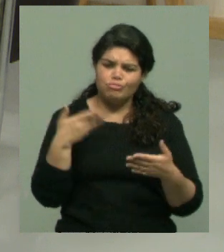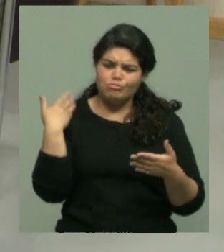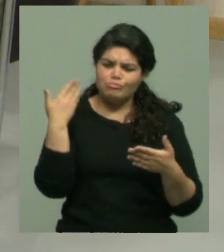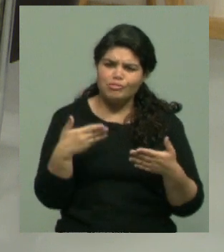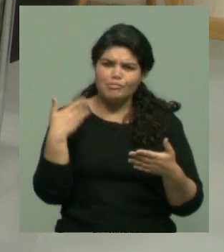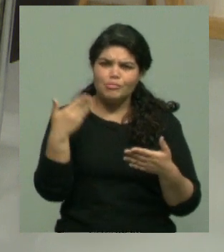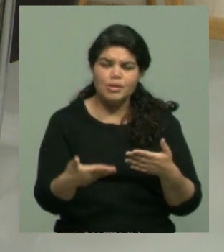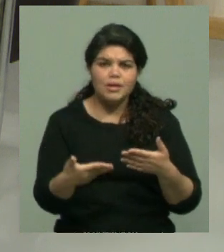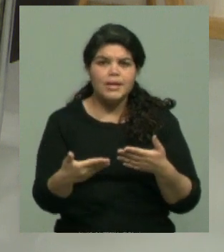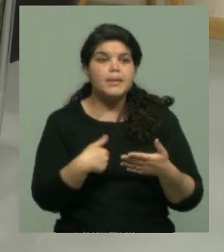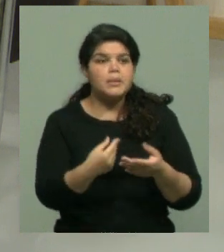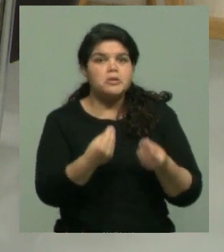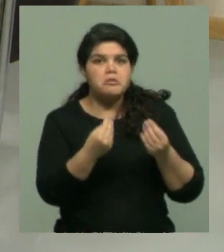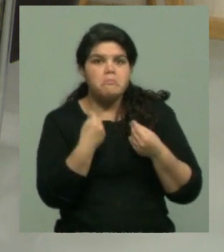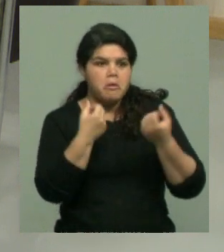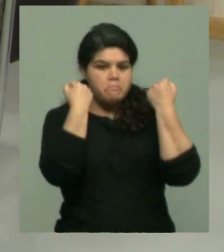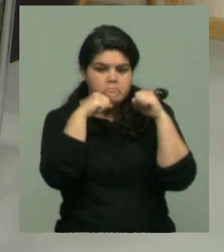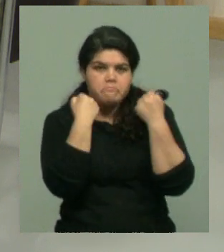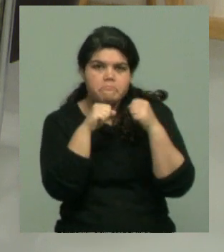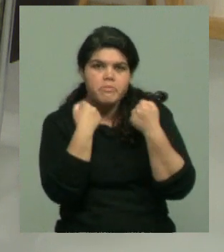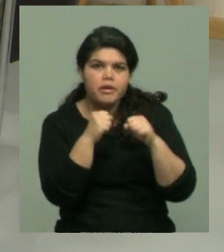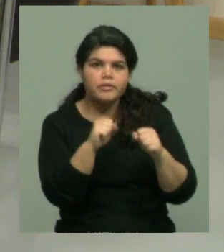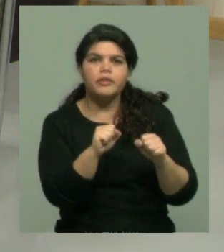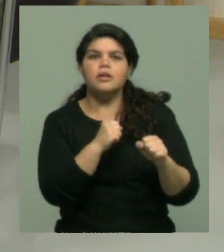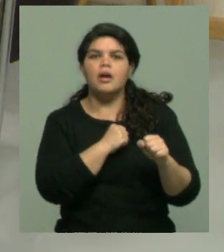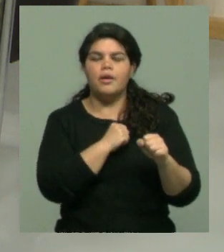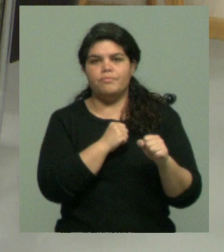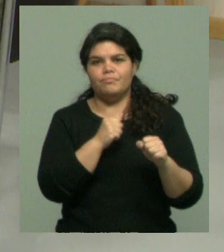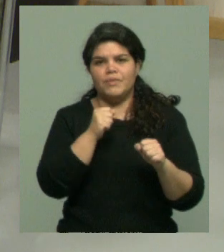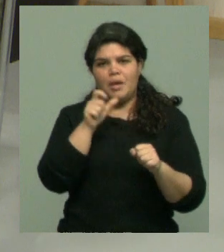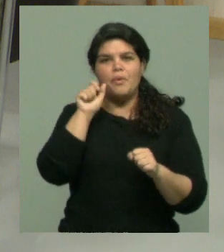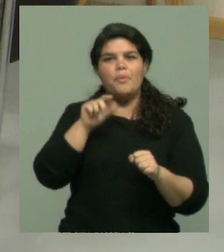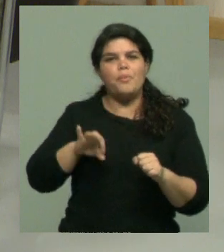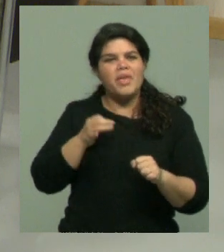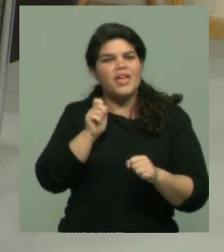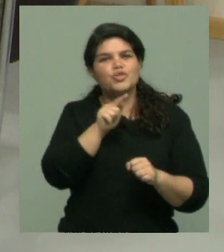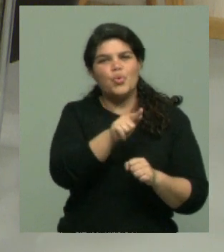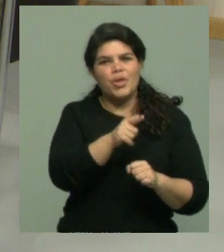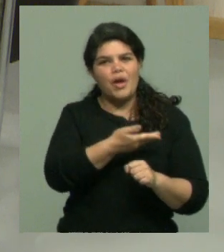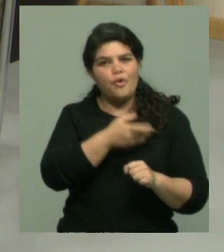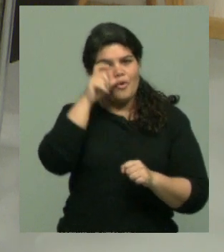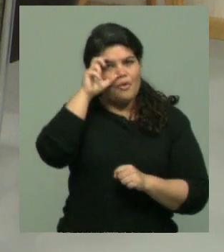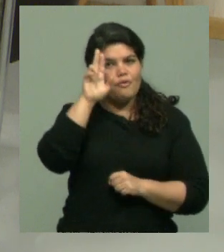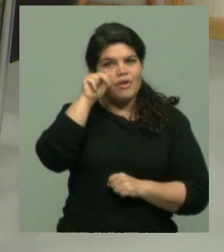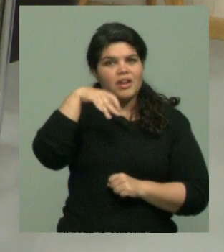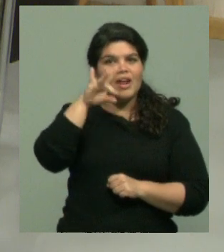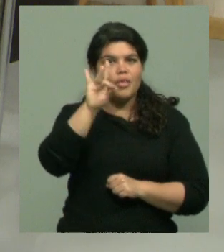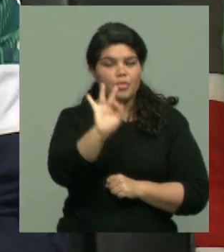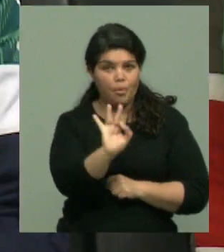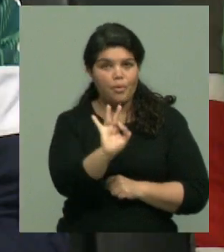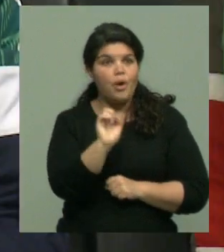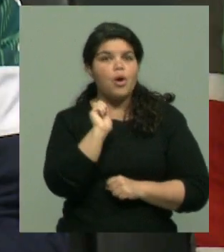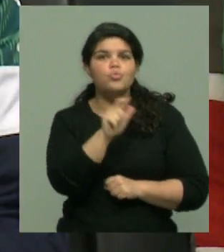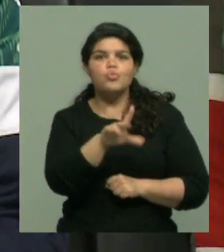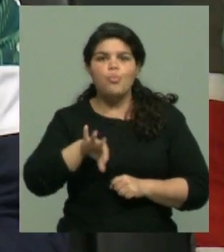formarse. ¿Cuál es, digamos, el rol que tiene el deporte en el caso en la vida de Fernando y en general en la vida de las personas con discapacidad? Claro,